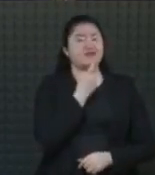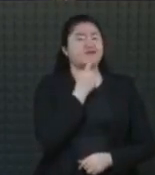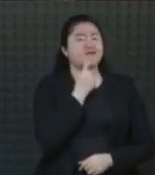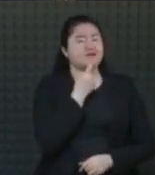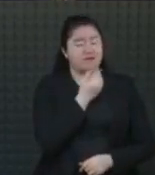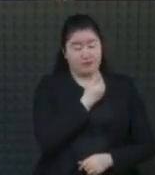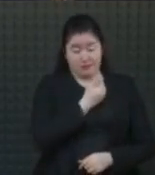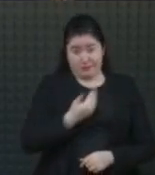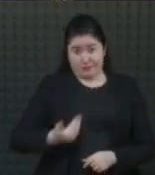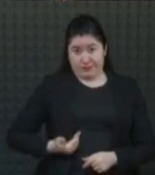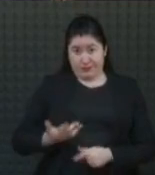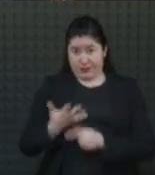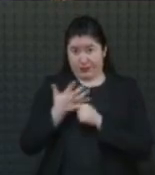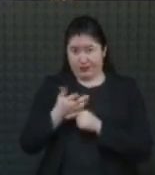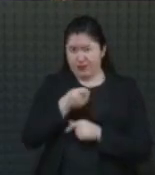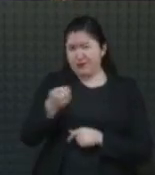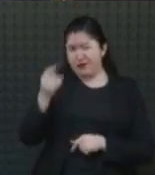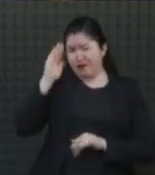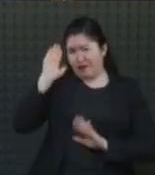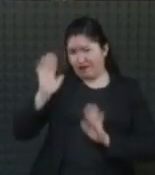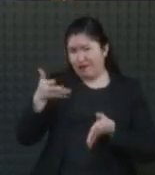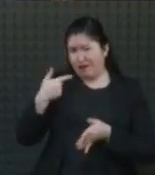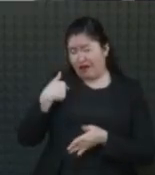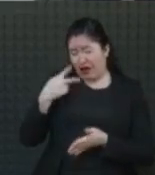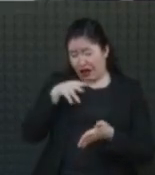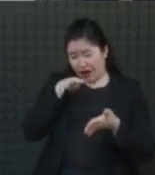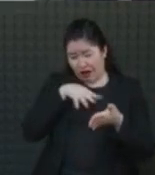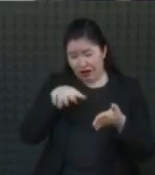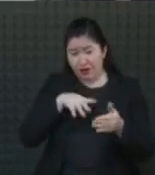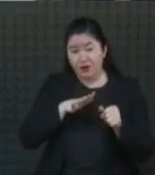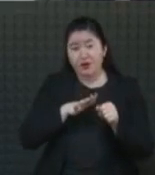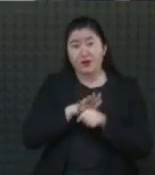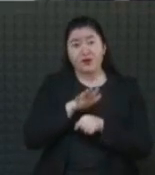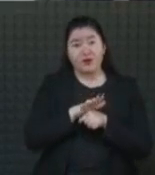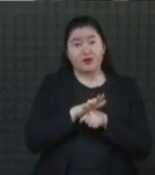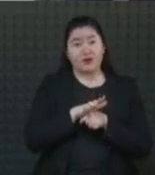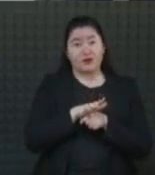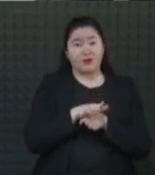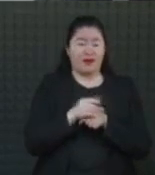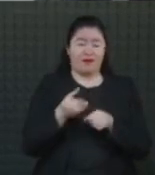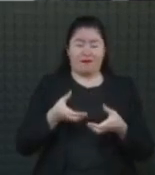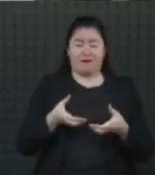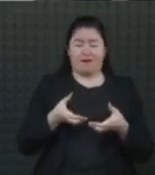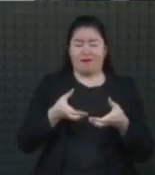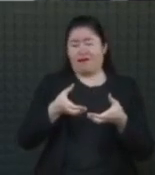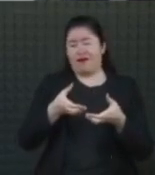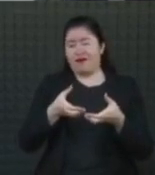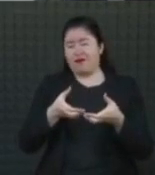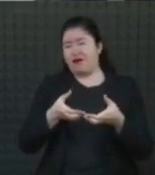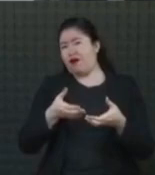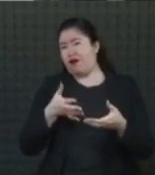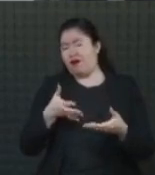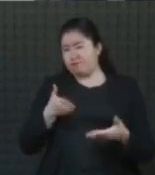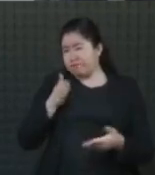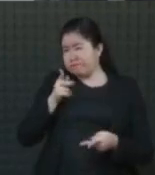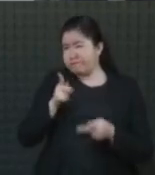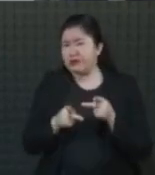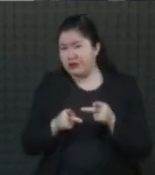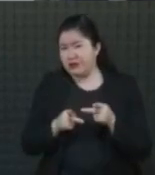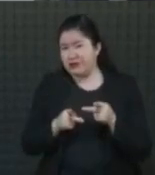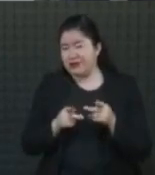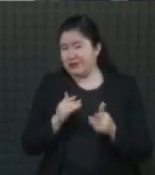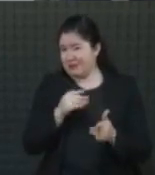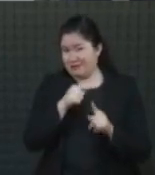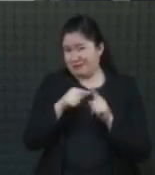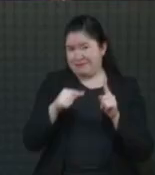ya leyeron el último libro, A la mitad del camino. En su primer capítulo, que por cierto